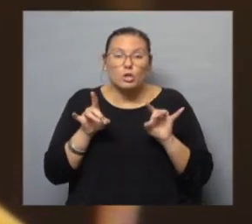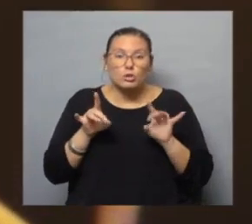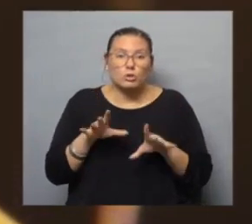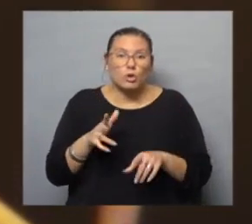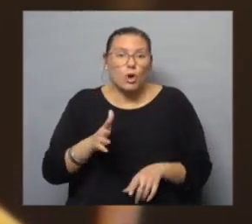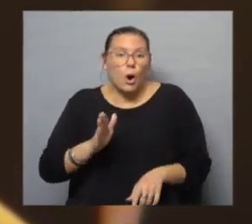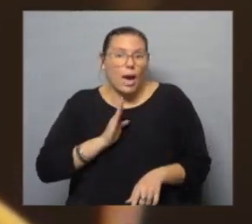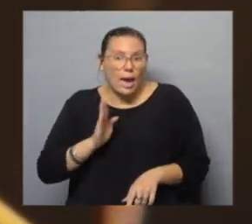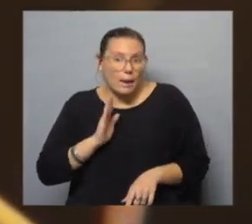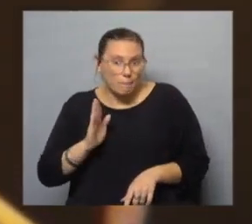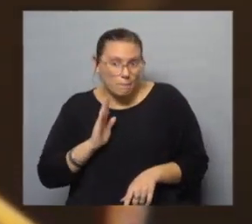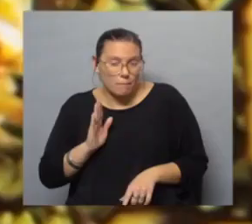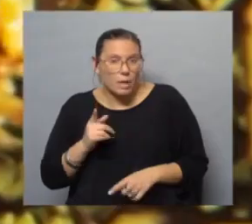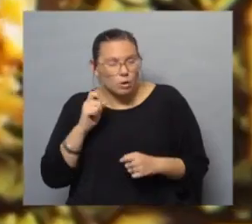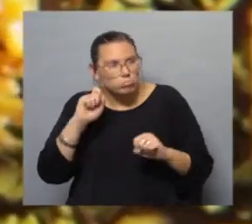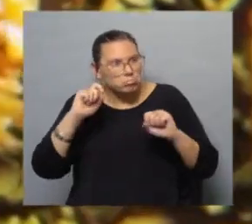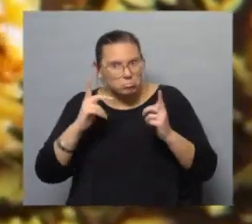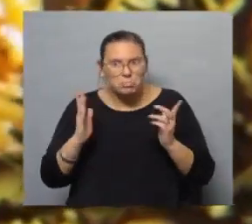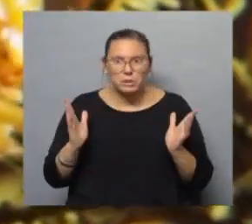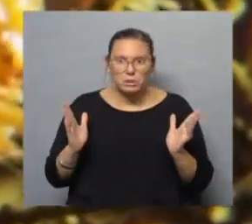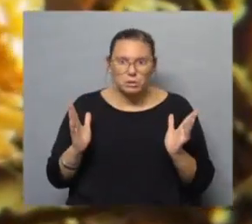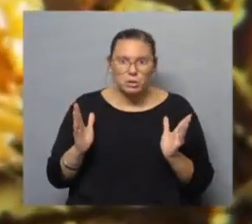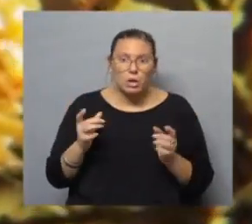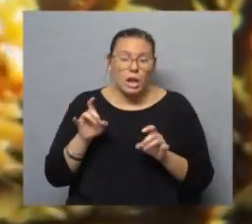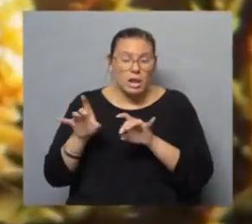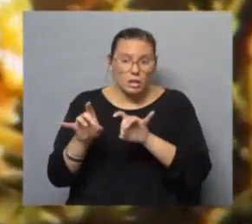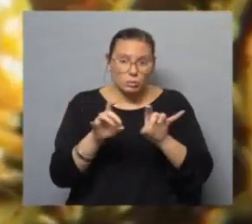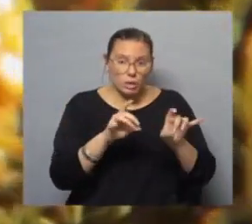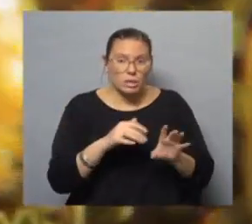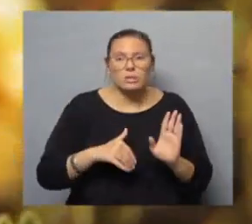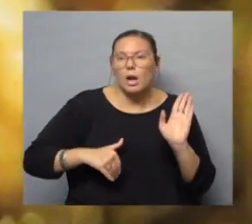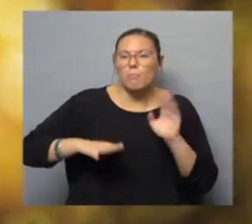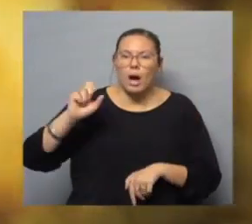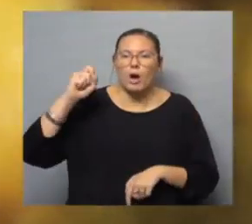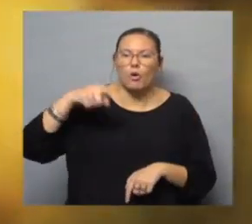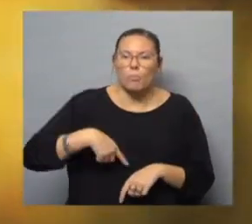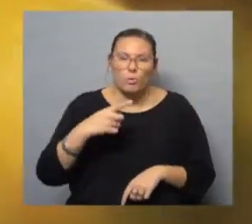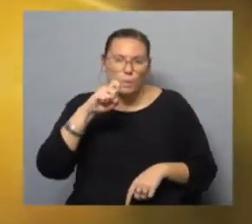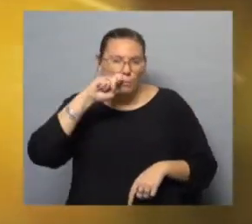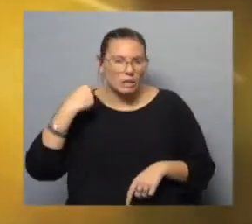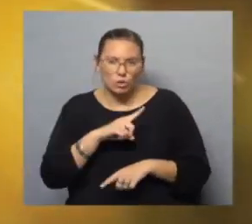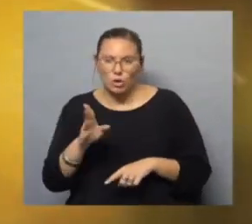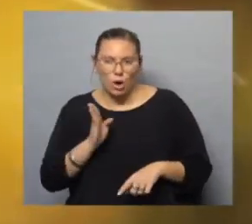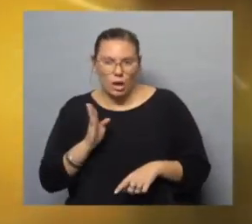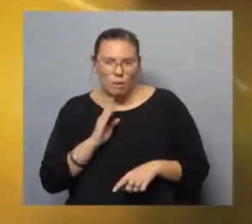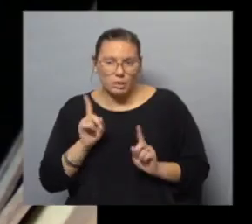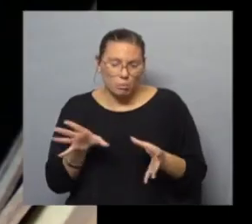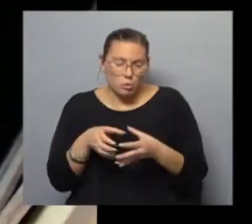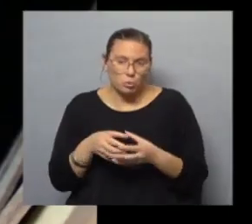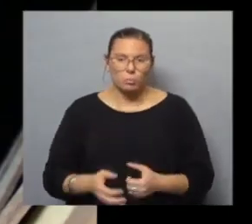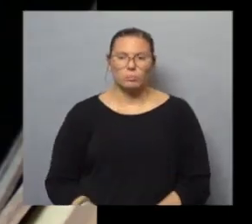hembras, lo que nos llamó poderosamente la atención, ya que en la naturaleza es más frecuente encontrar machos que hembras, incluso en las colecciones.